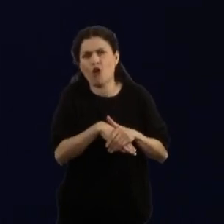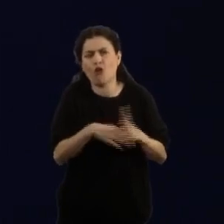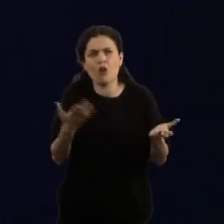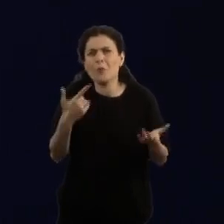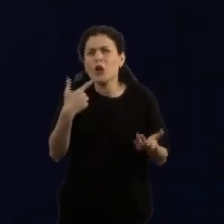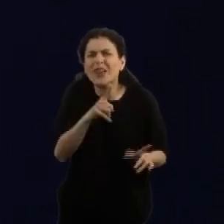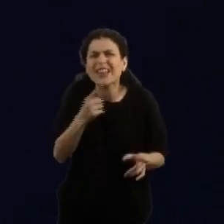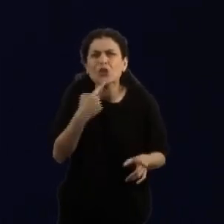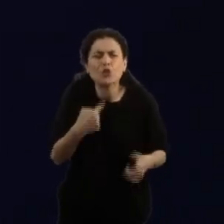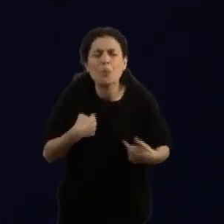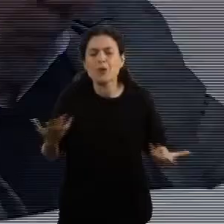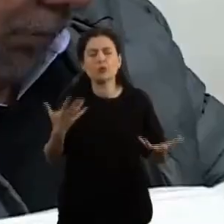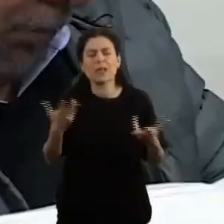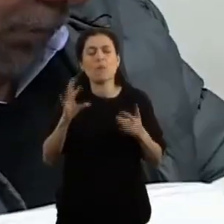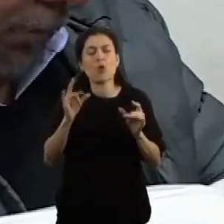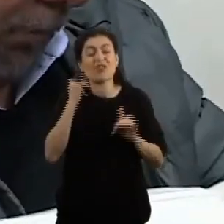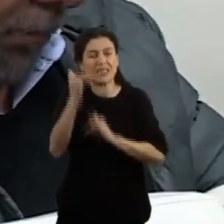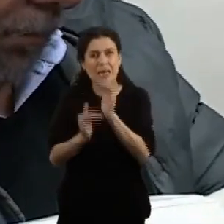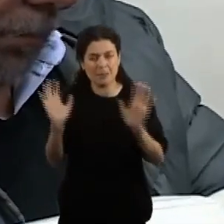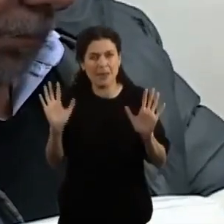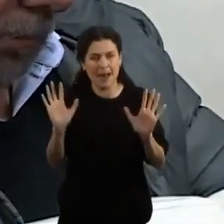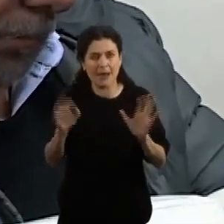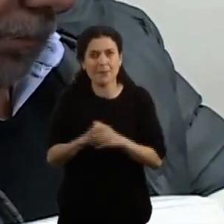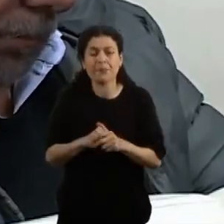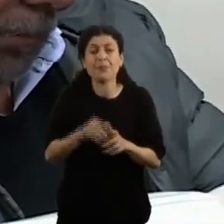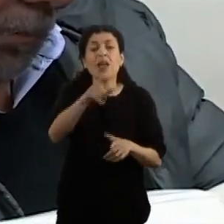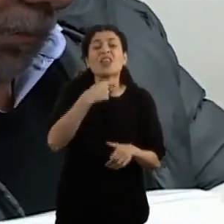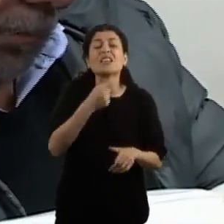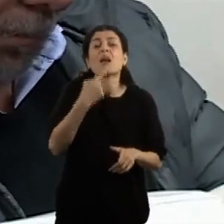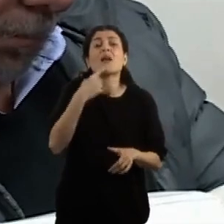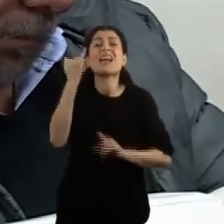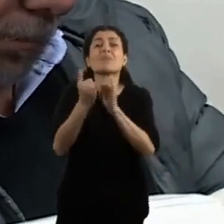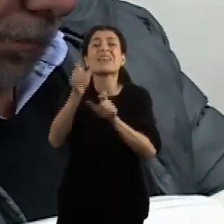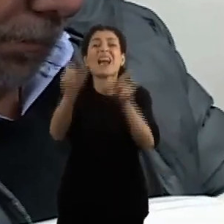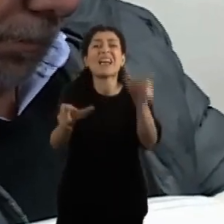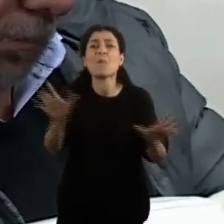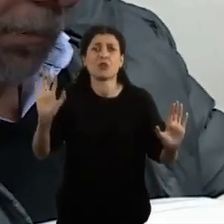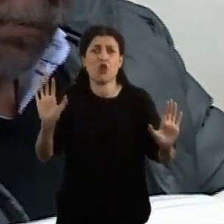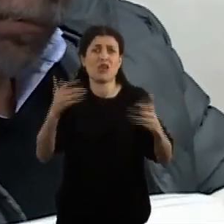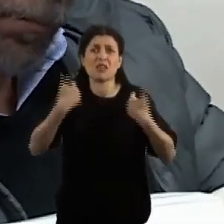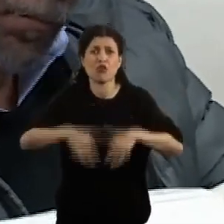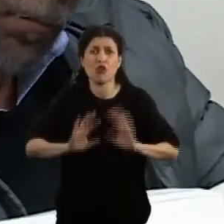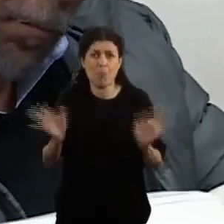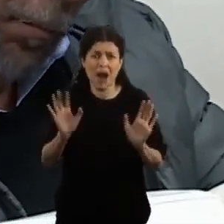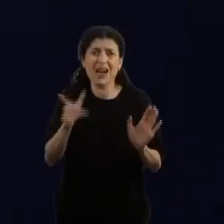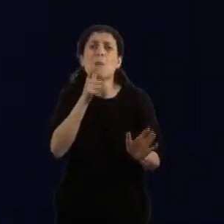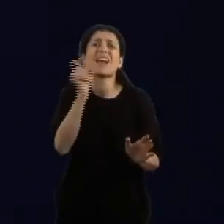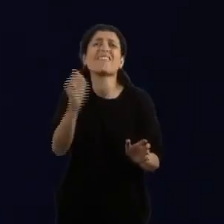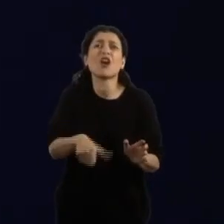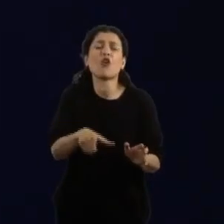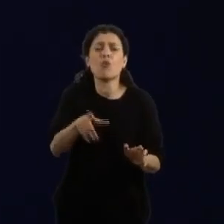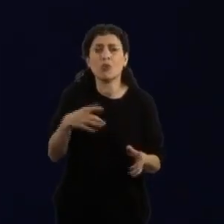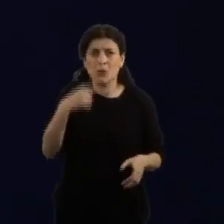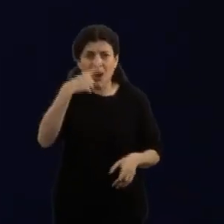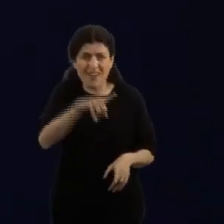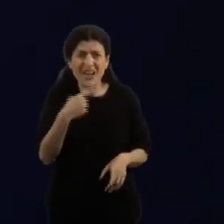en No, serio, bueno, no te entiendo. explicarle a la gente por qué, en términos comunes, como sos un Pero profesional Fabián, de los vos solo no entendiste qué es lo que